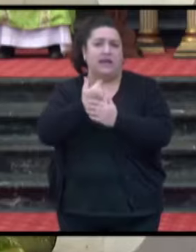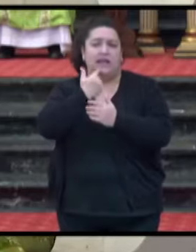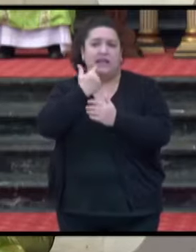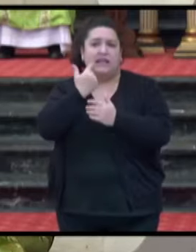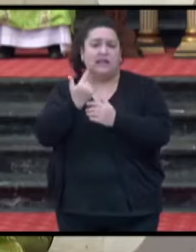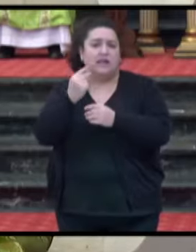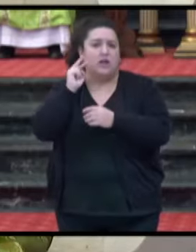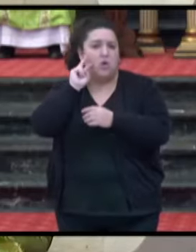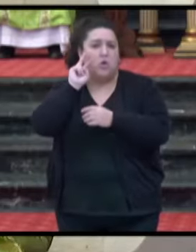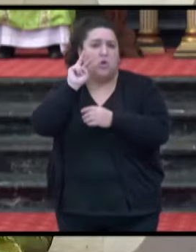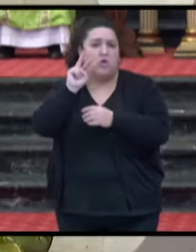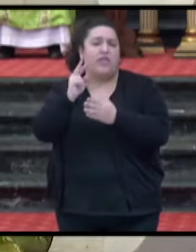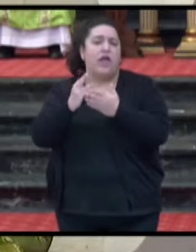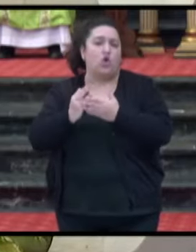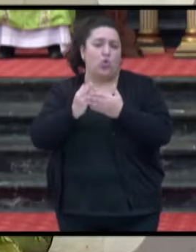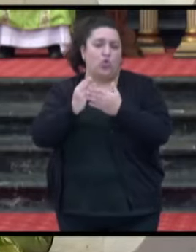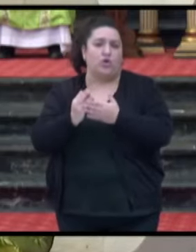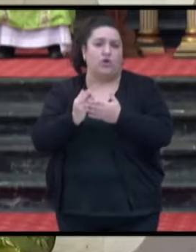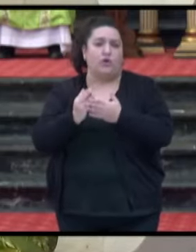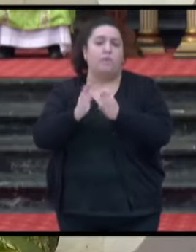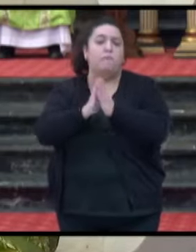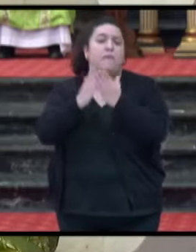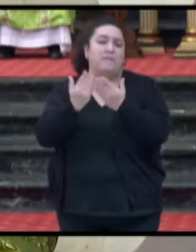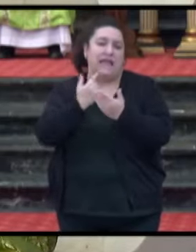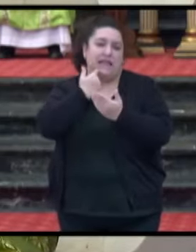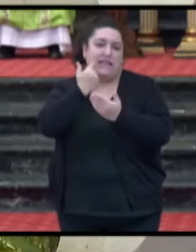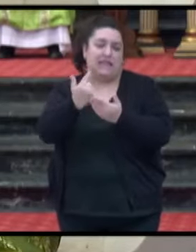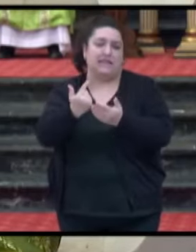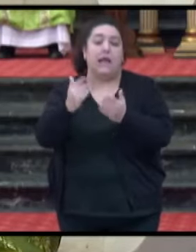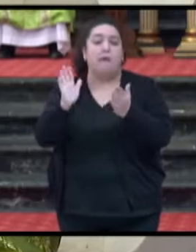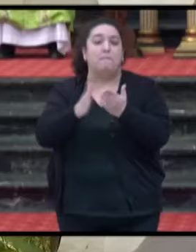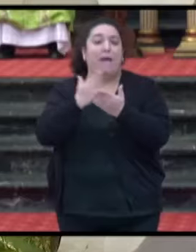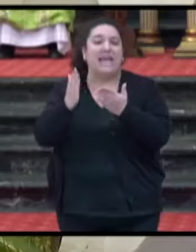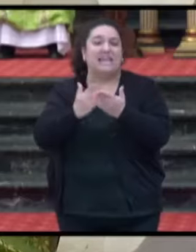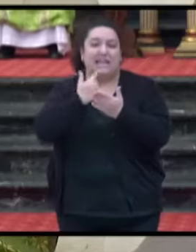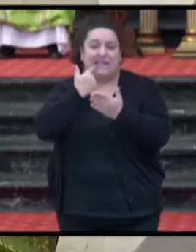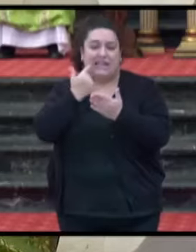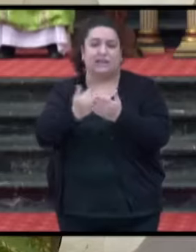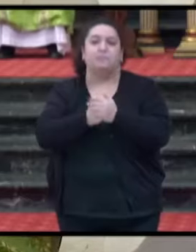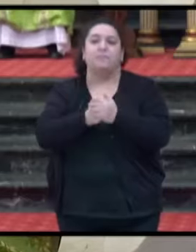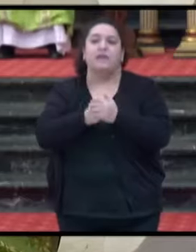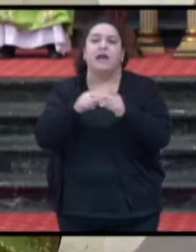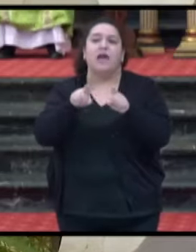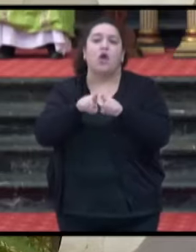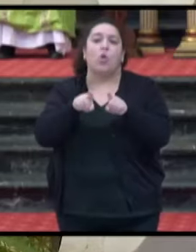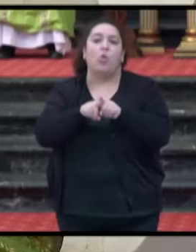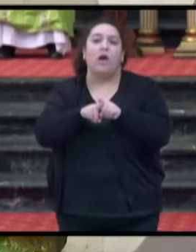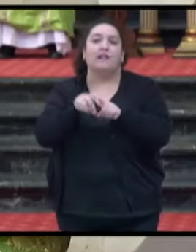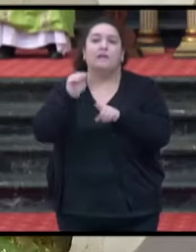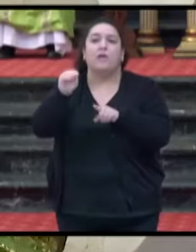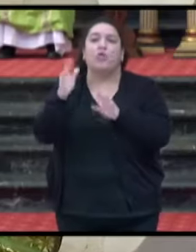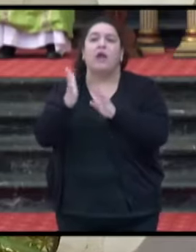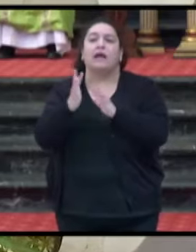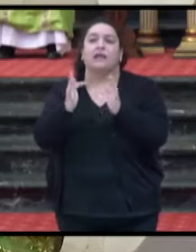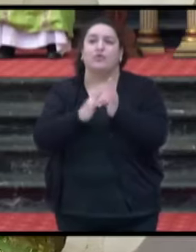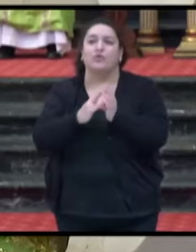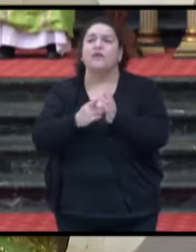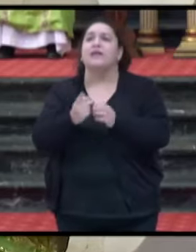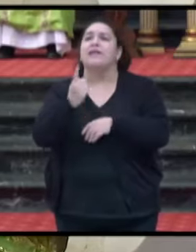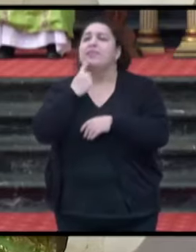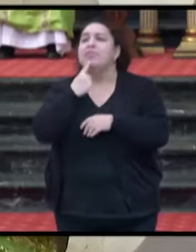punto de vista de los estudios bíblicos esta página es como si le preguntáramos a Jesús